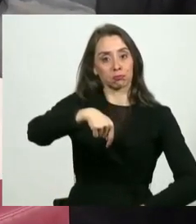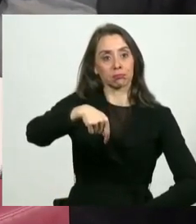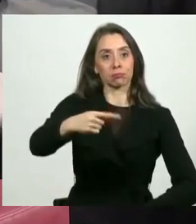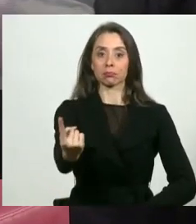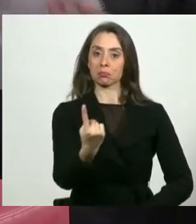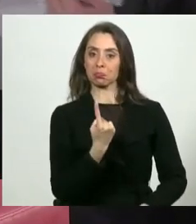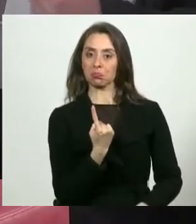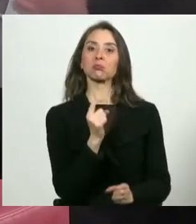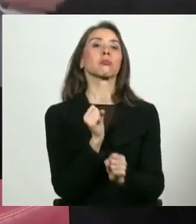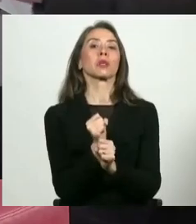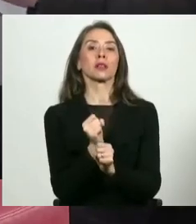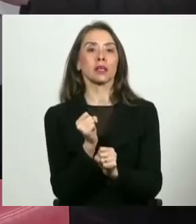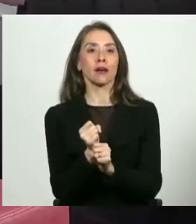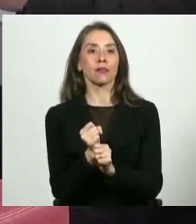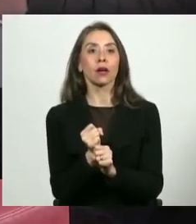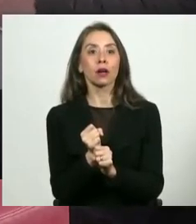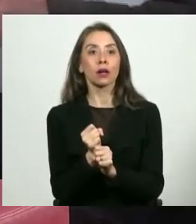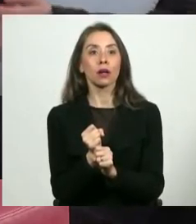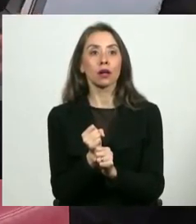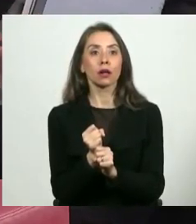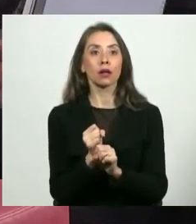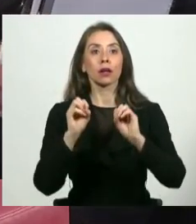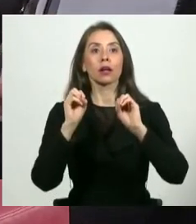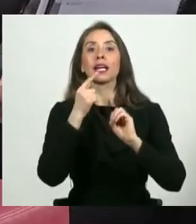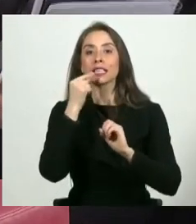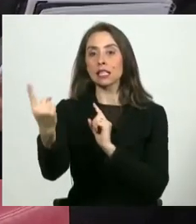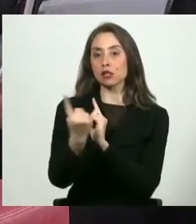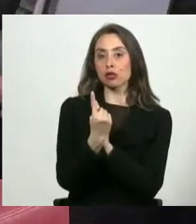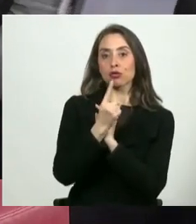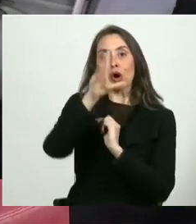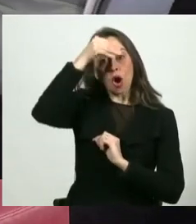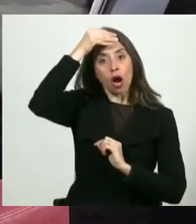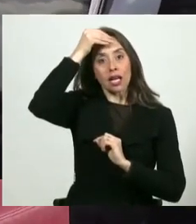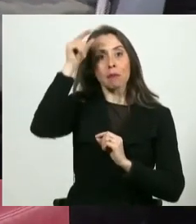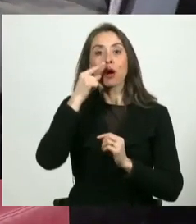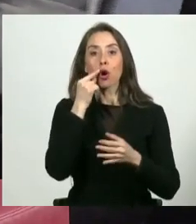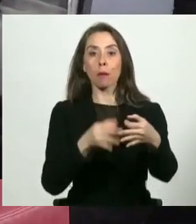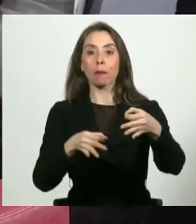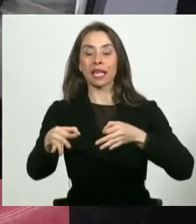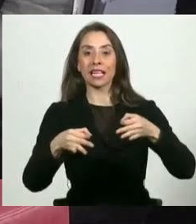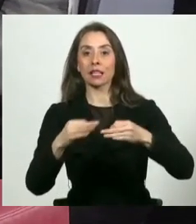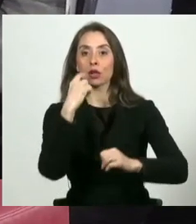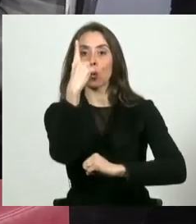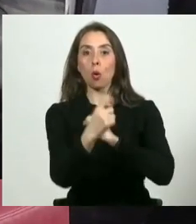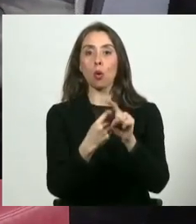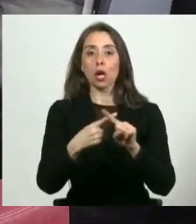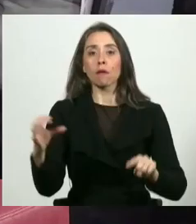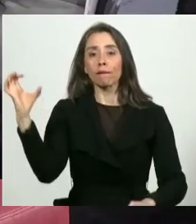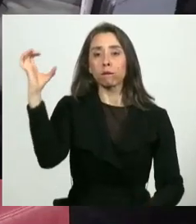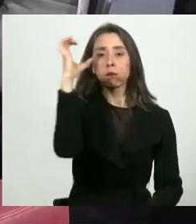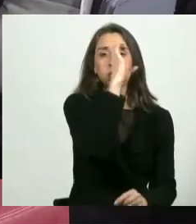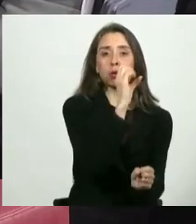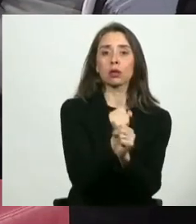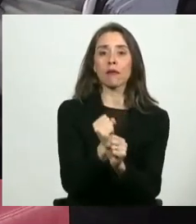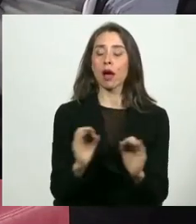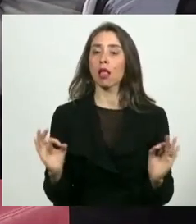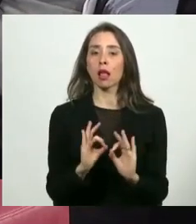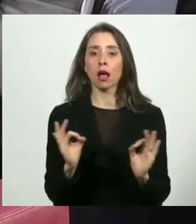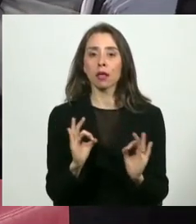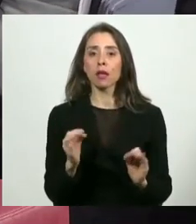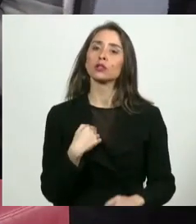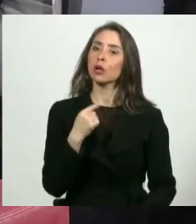él trabajó, quiso capacitarse con nosotros. Ingeniero, llevaba un año y medio buscando trabajo en Chile.